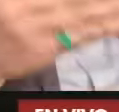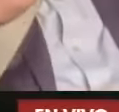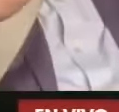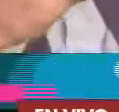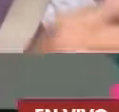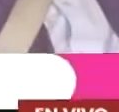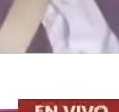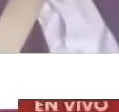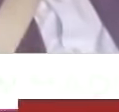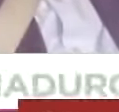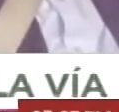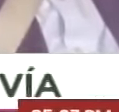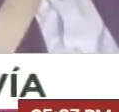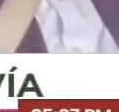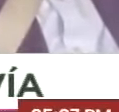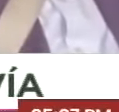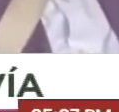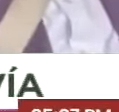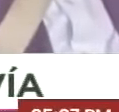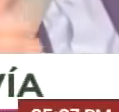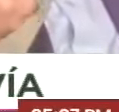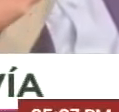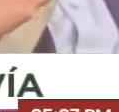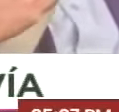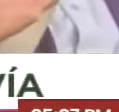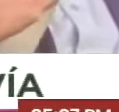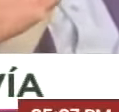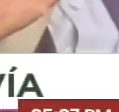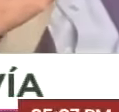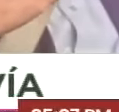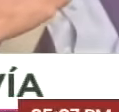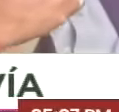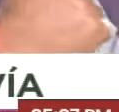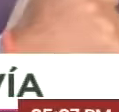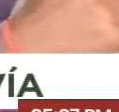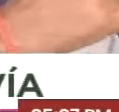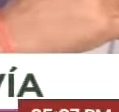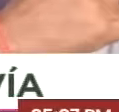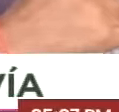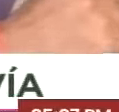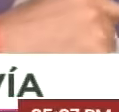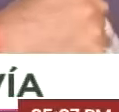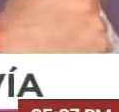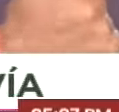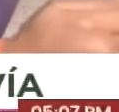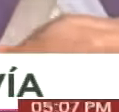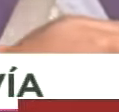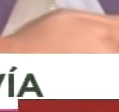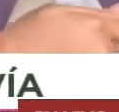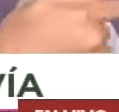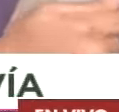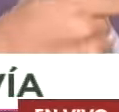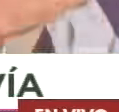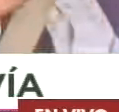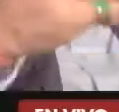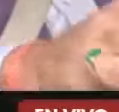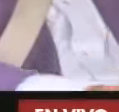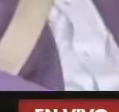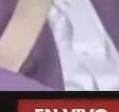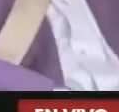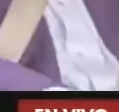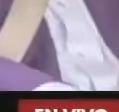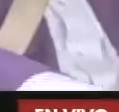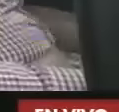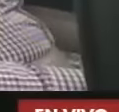emprendimientos, Credit Mujer, el tema de la salud con las ideas que me dijiste, de la telemedicina y todas estas cosas las